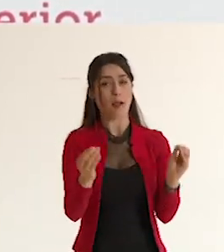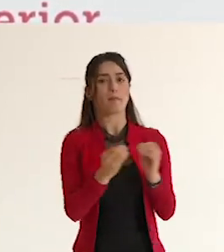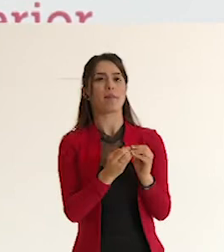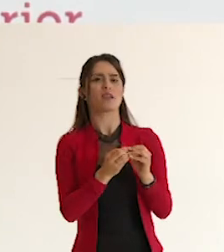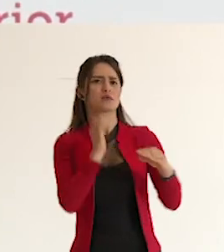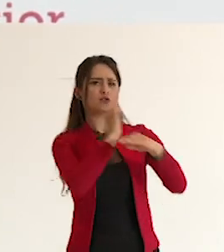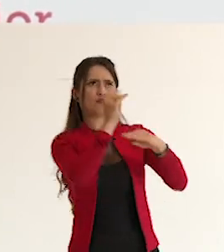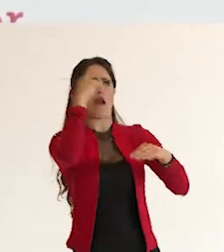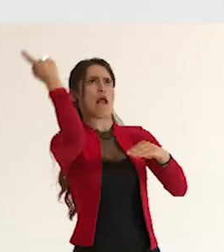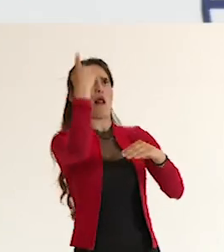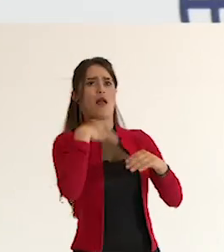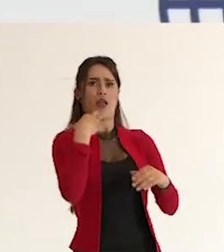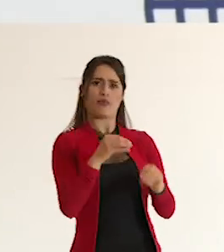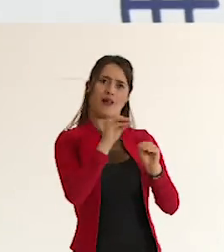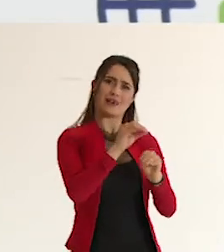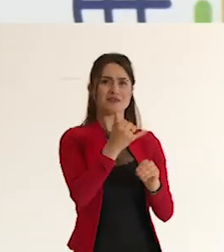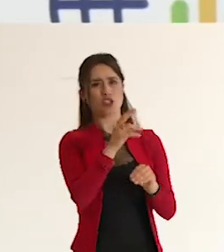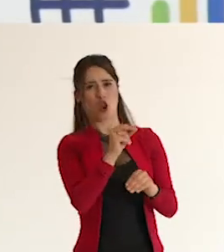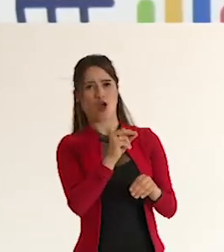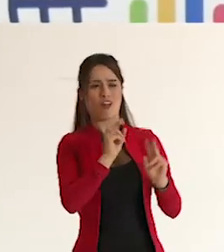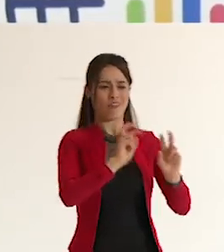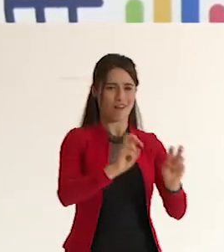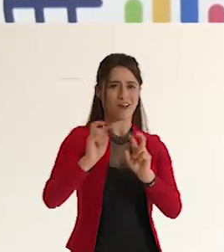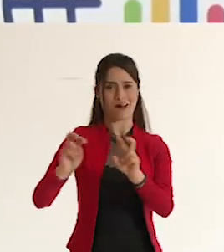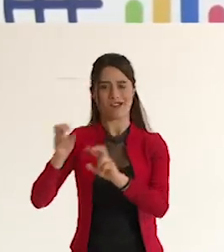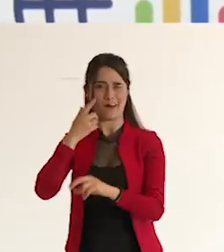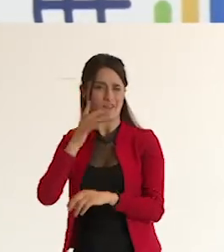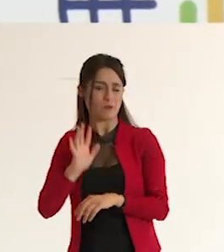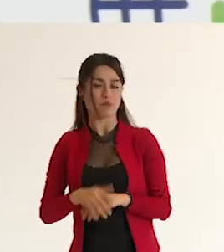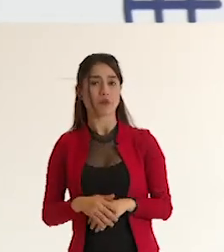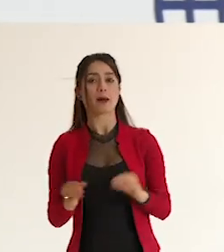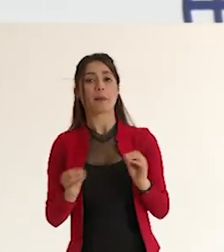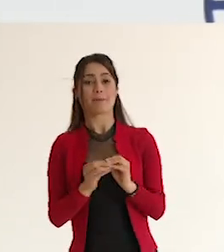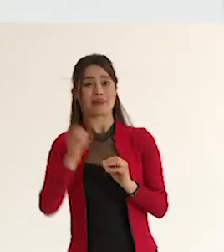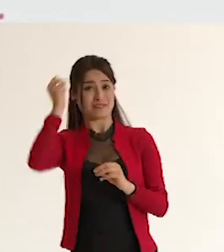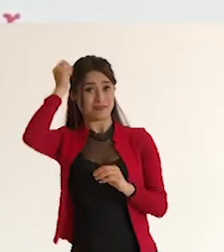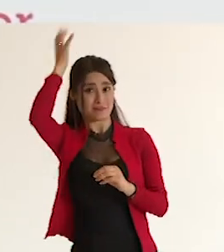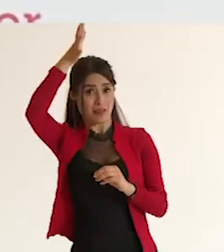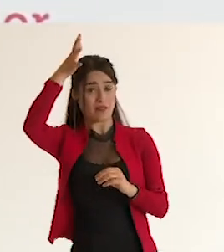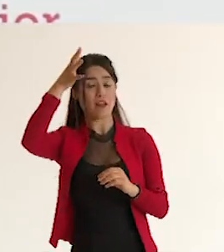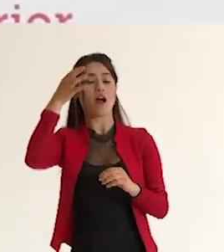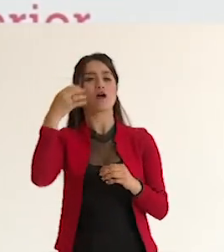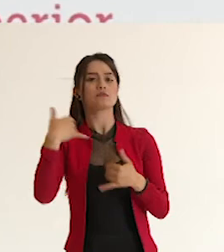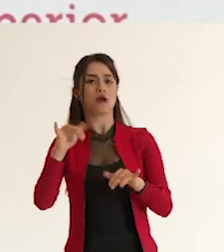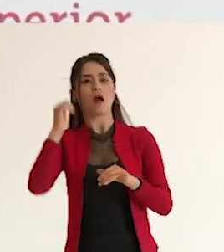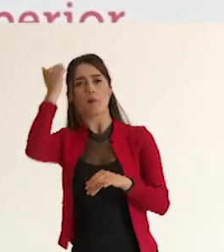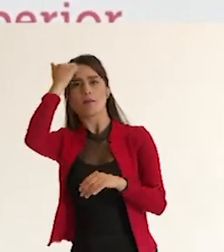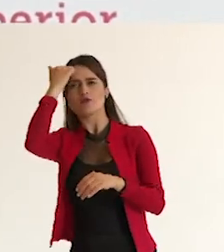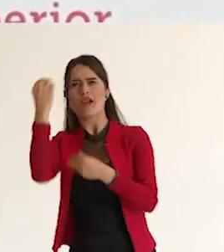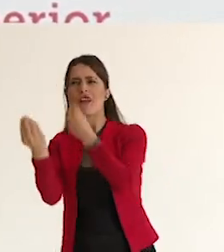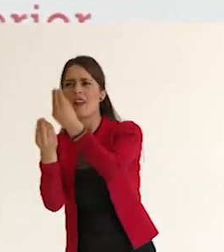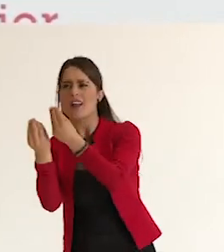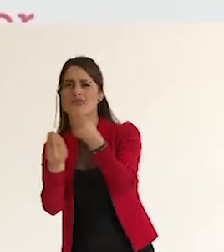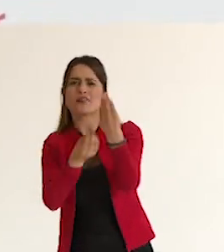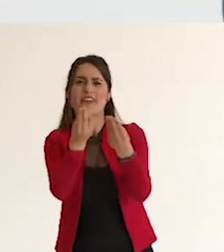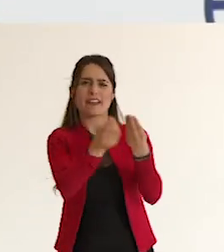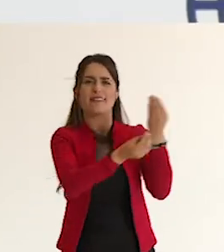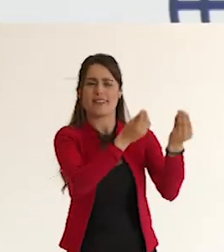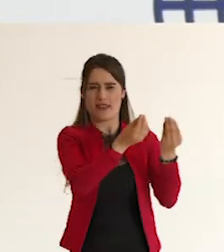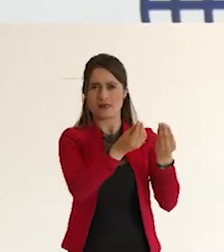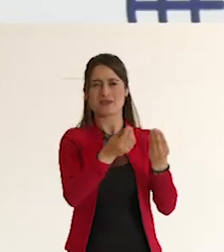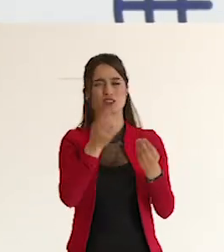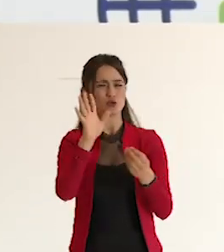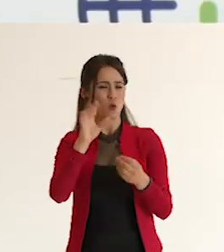a nivel de didáctica pues estamos mirando qué es lo que hacen los profesores y ahí nos ha parecido muy iluminadores con el concepto de prácticas